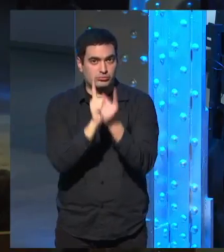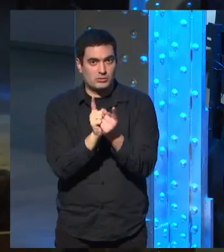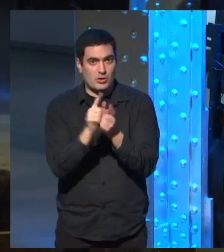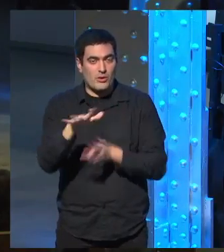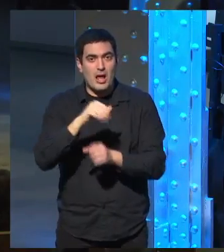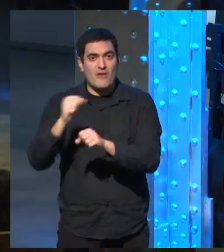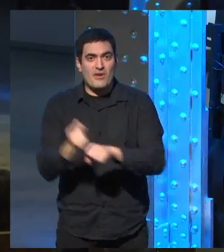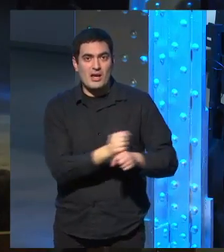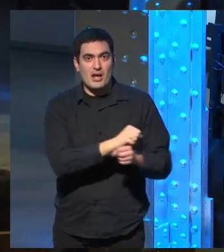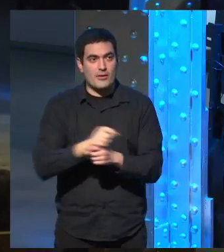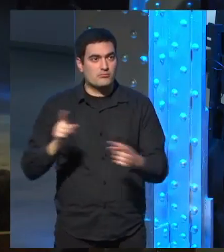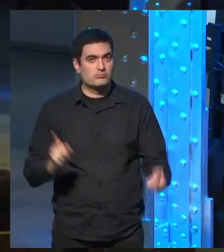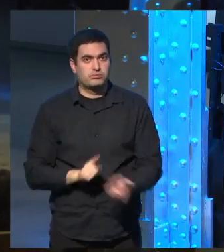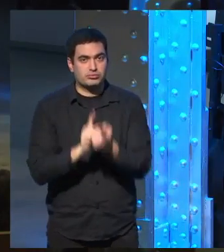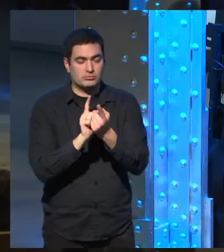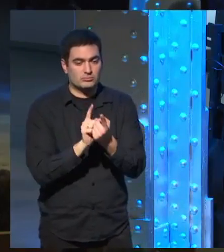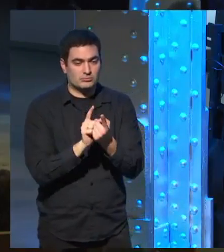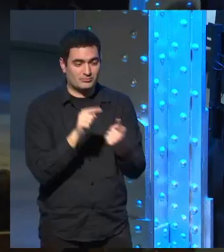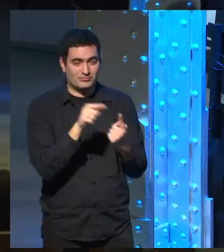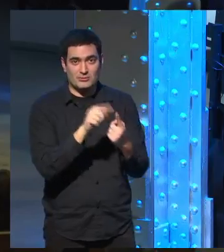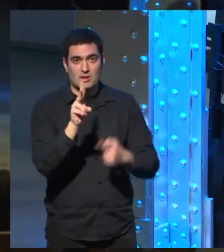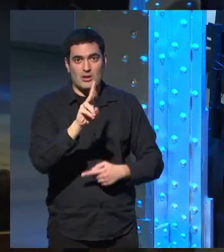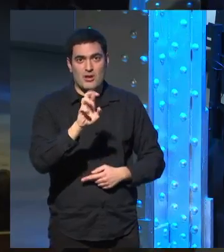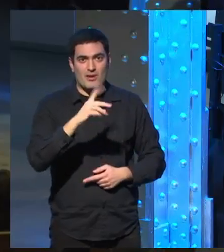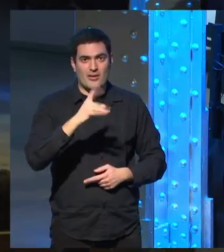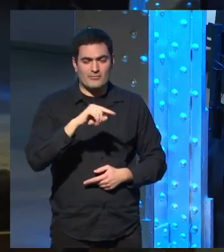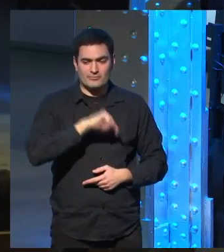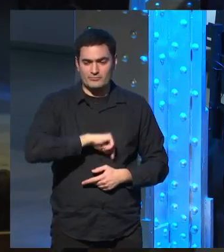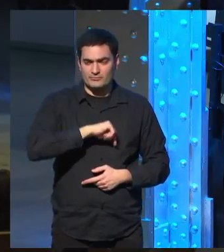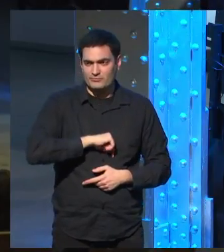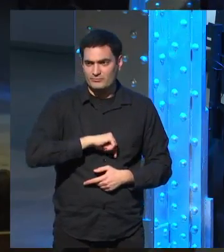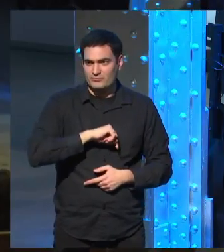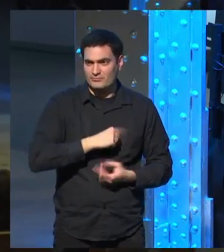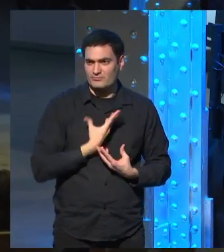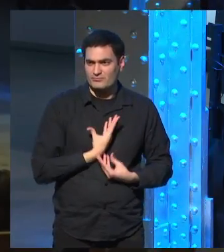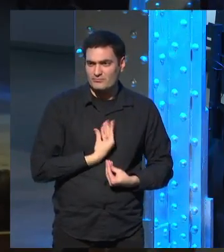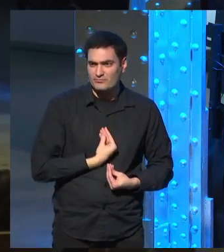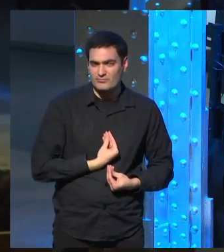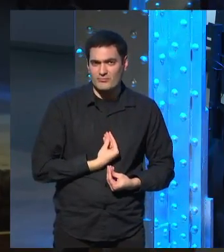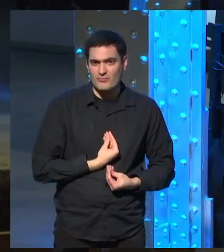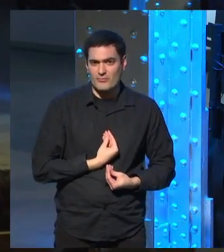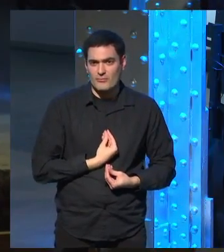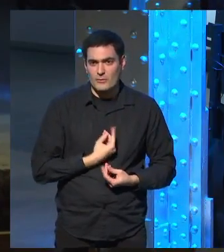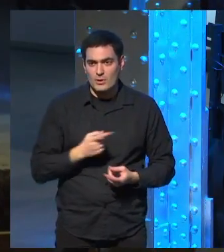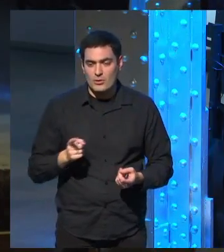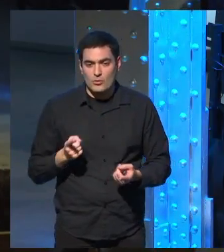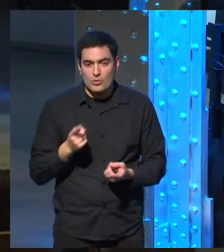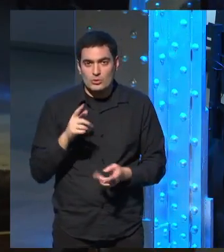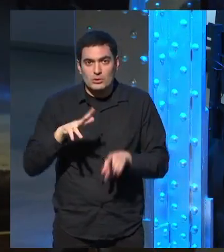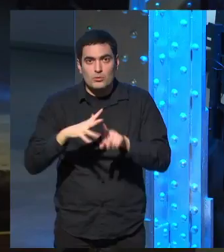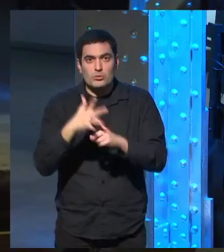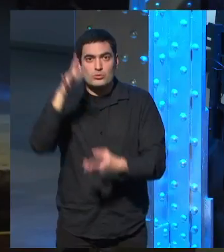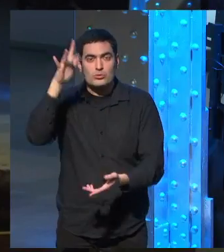en un momento en que Verdi se siente como postergado antes del Otelo, ¿no? Es decir, un momento